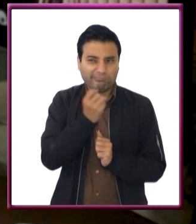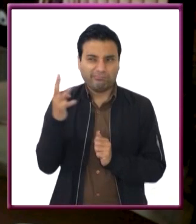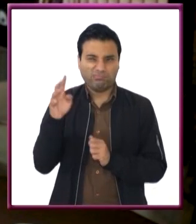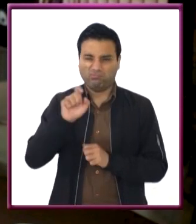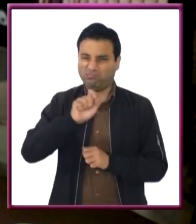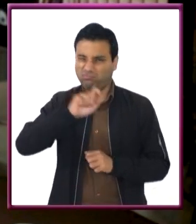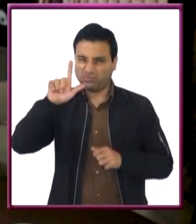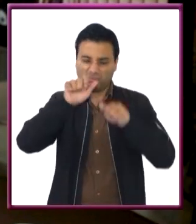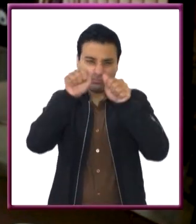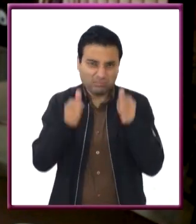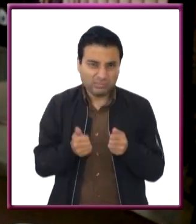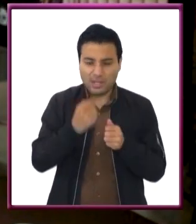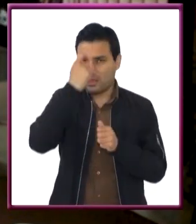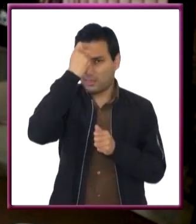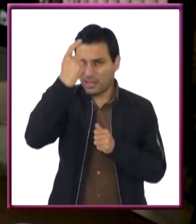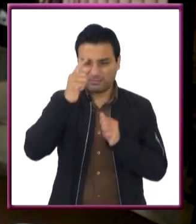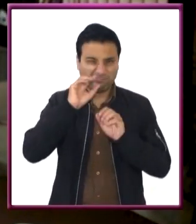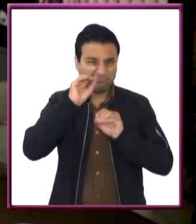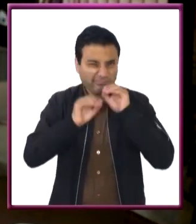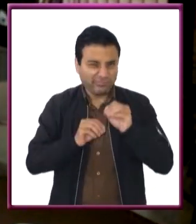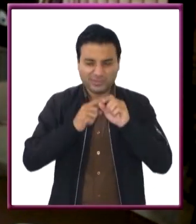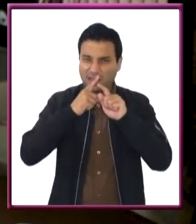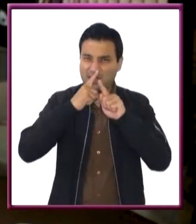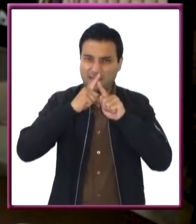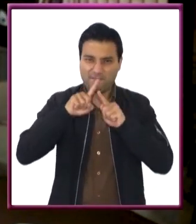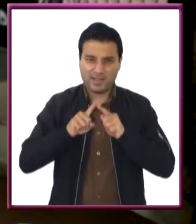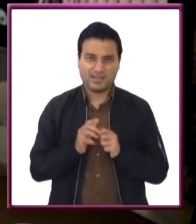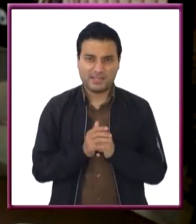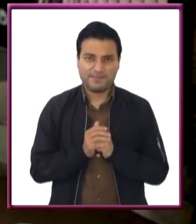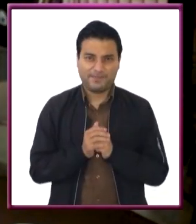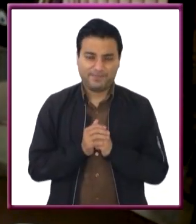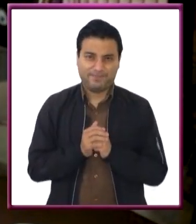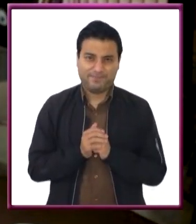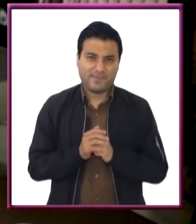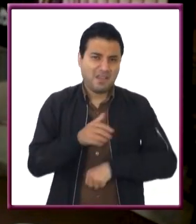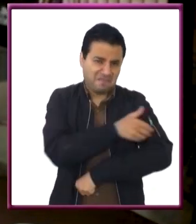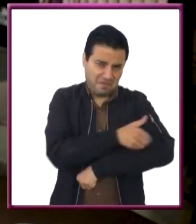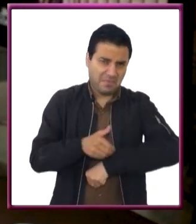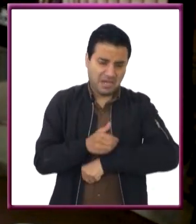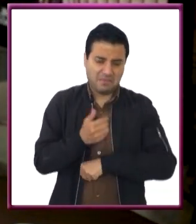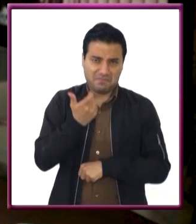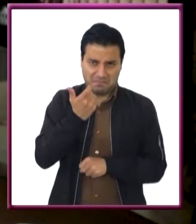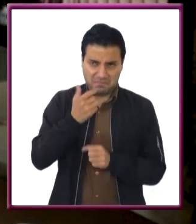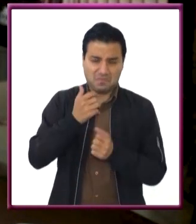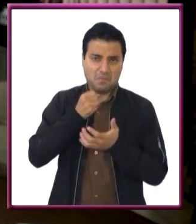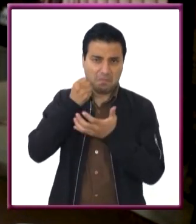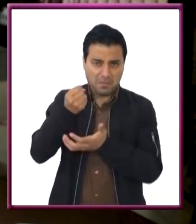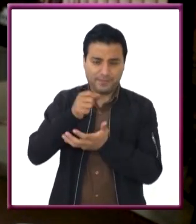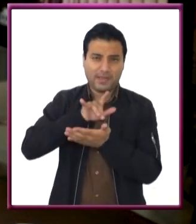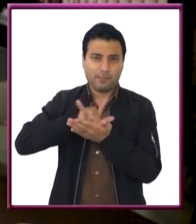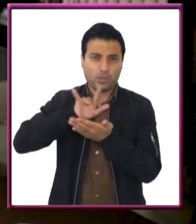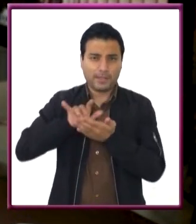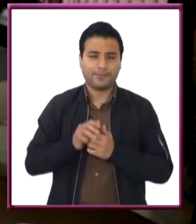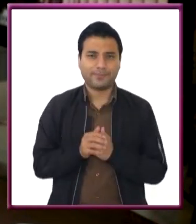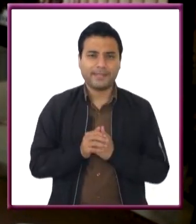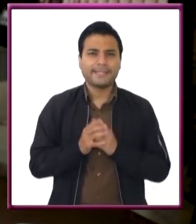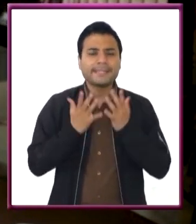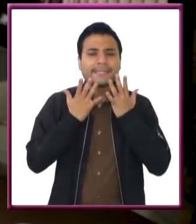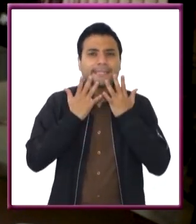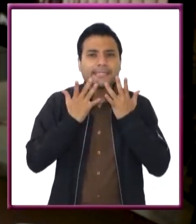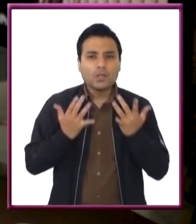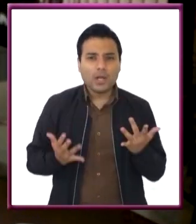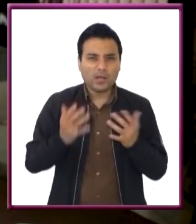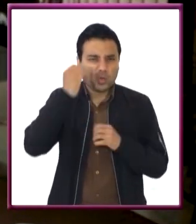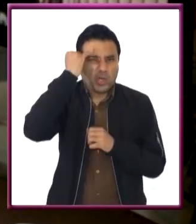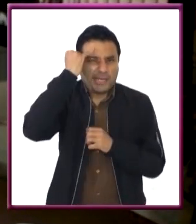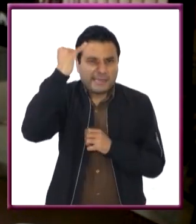artistas y genios creativos, creadores que apoyó esta familia. Y bueno, algunas de las aportaciones de